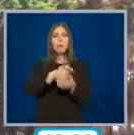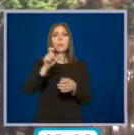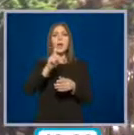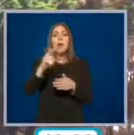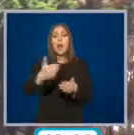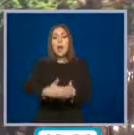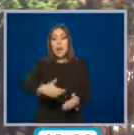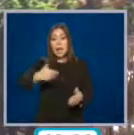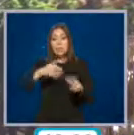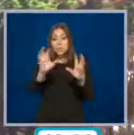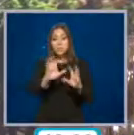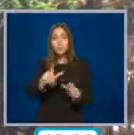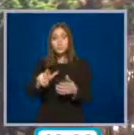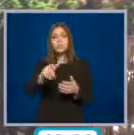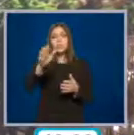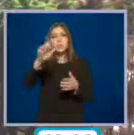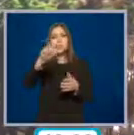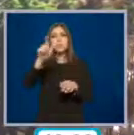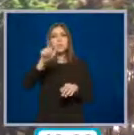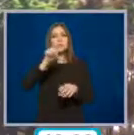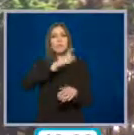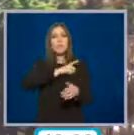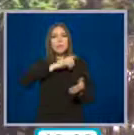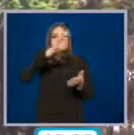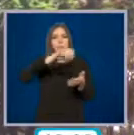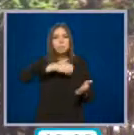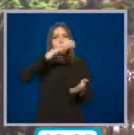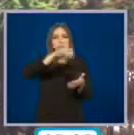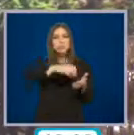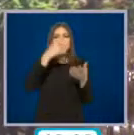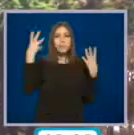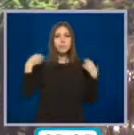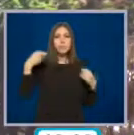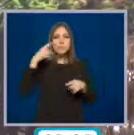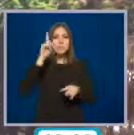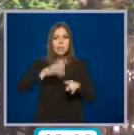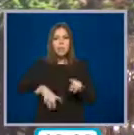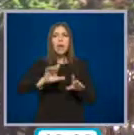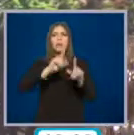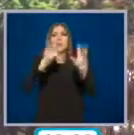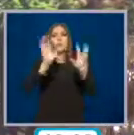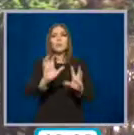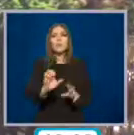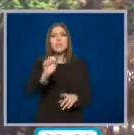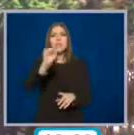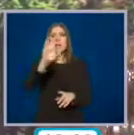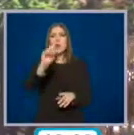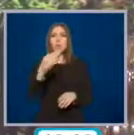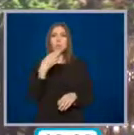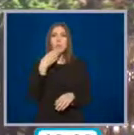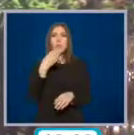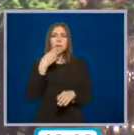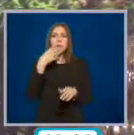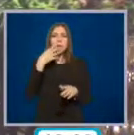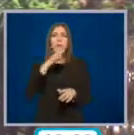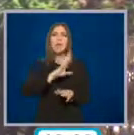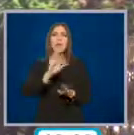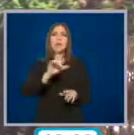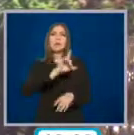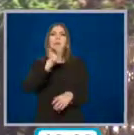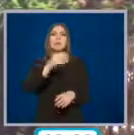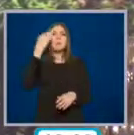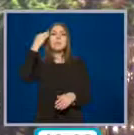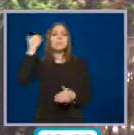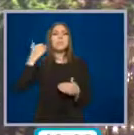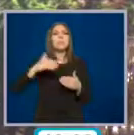baño para también evitar estas bolas de pelo y secarlos muy bien, Ok. ¿no? Porque si no, bueno, se hacen unos nudos maravillosos, Horrorosos, sí. ¿no? Horribles. Otra forma en